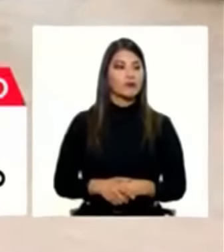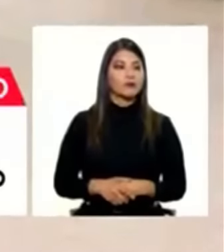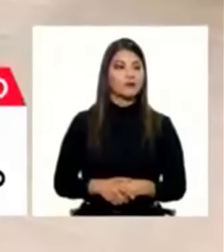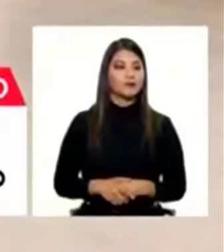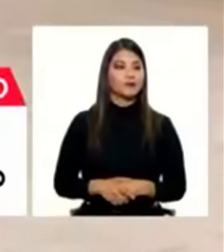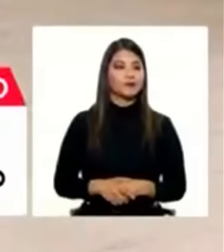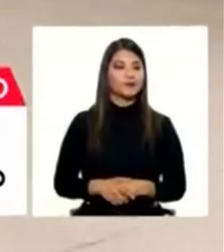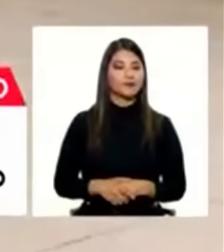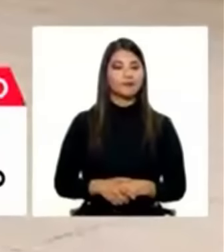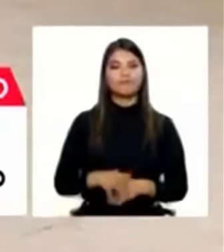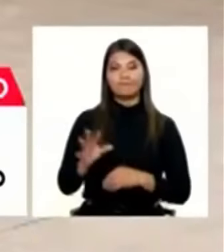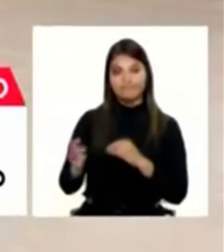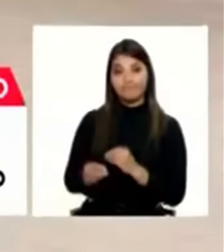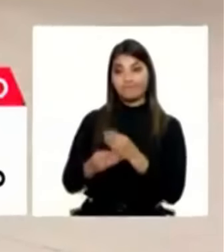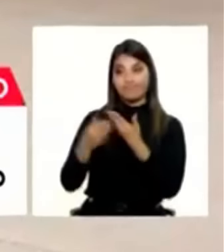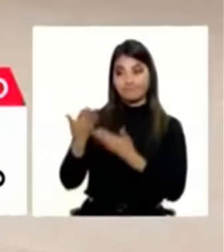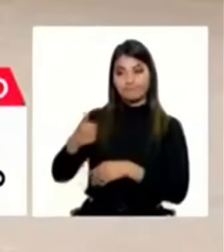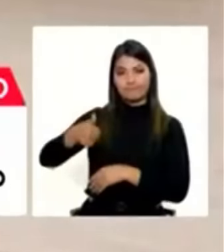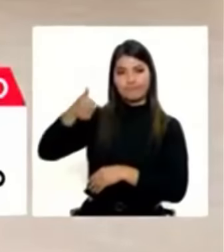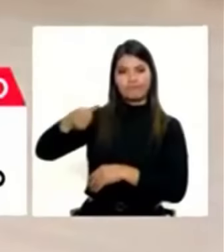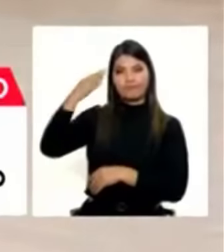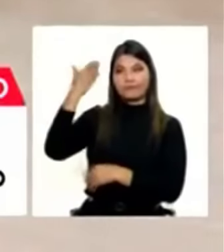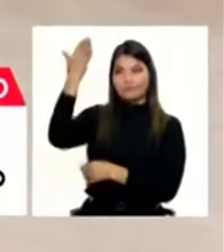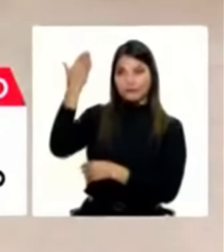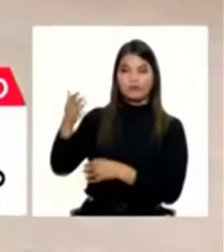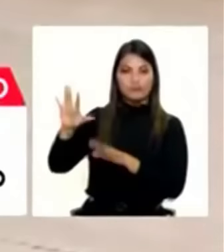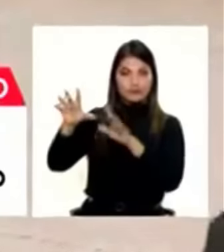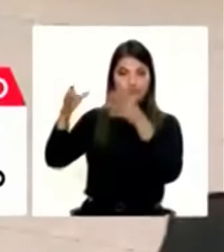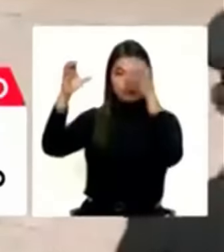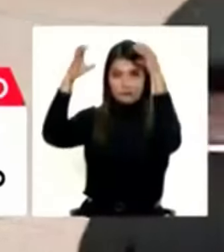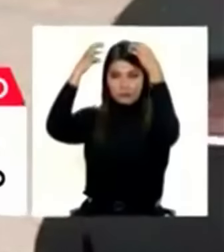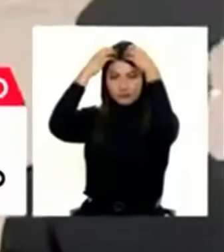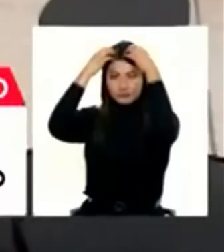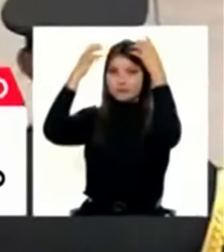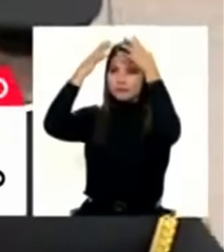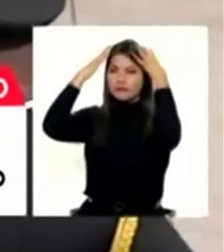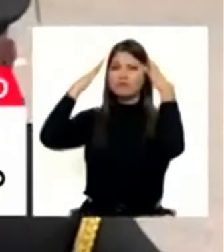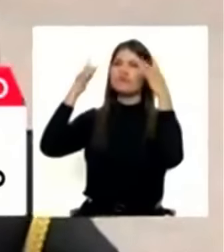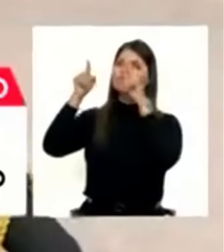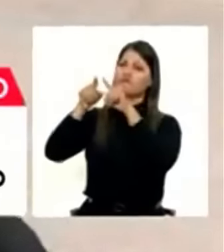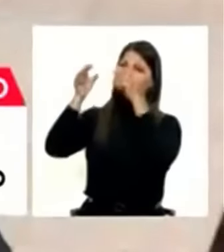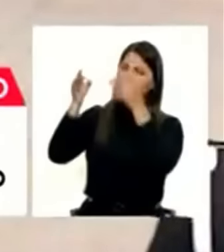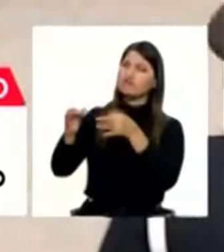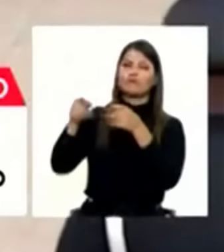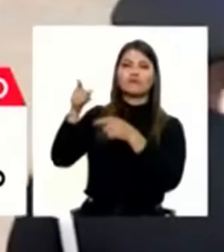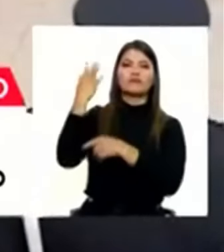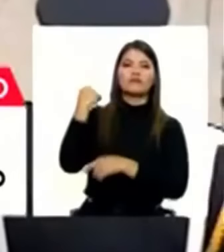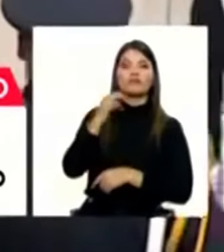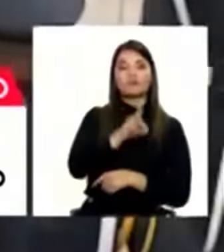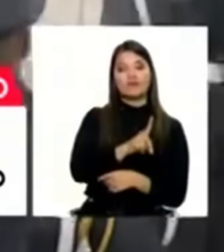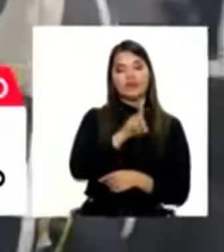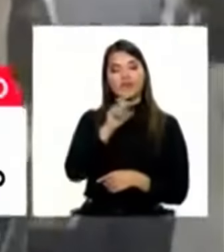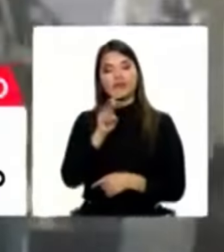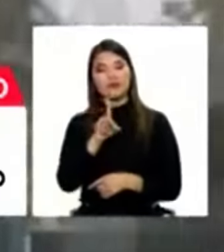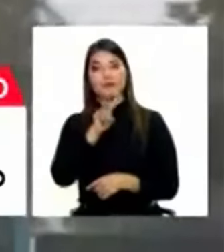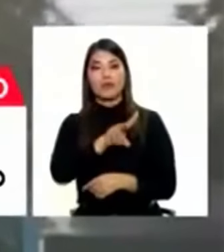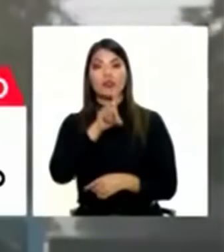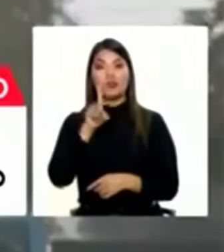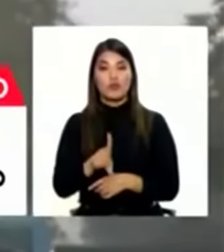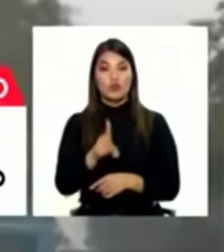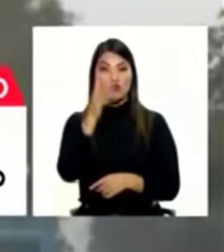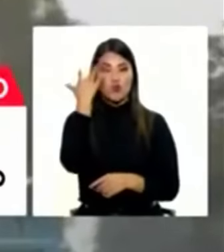Hay que indicar que el capitán FAP José Abelardo Quiñones integró el 21 Escuadrón de Caza